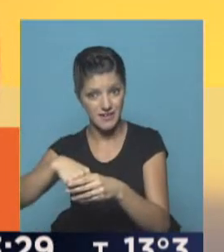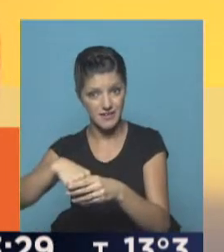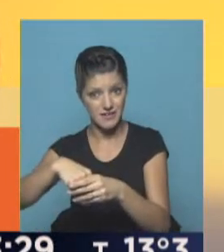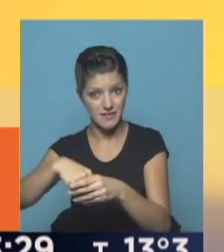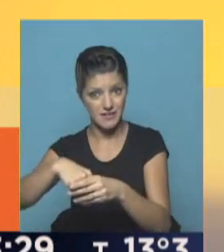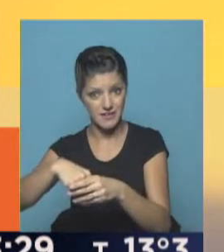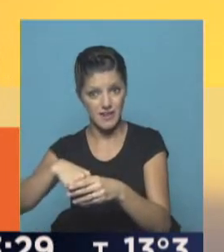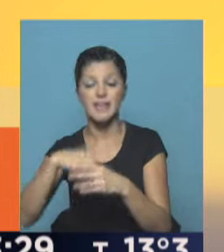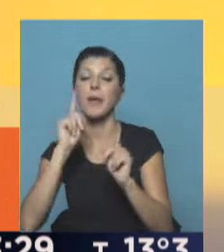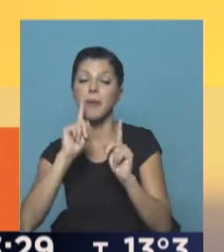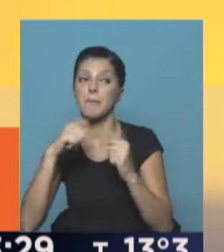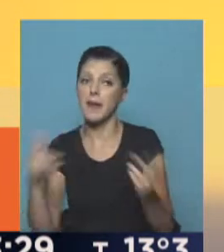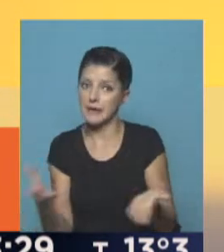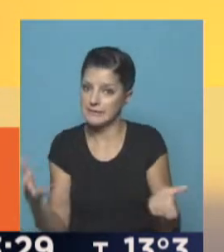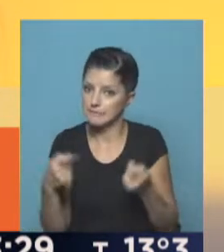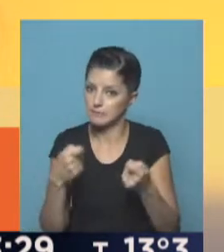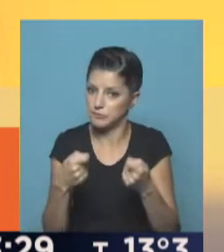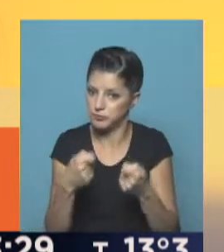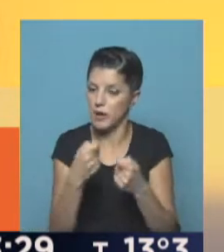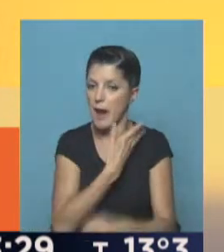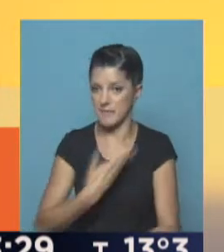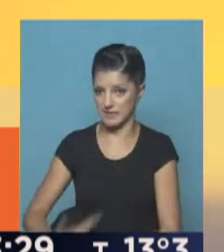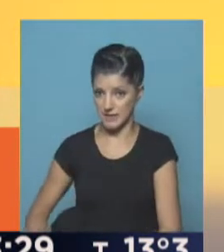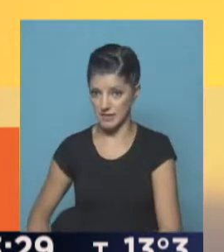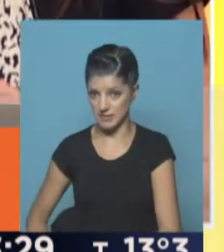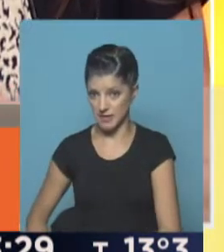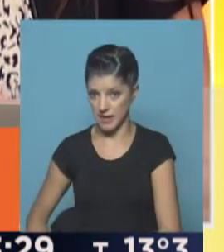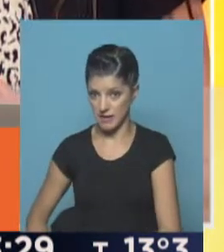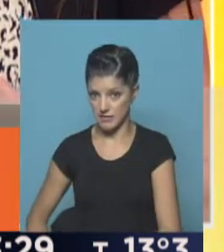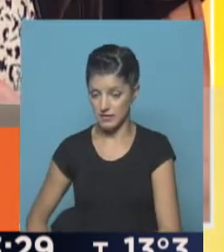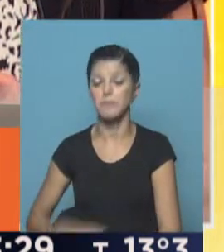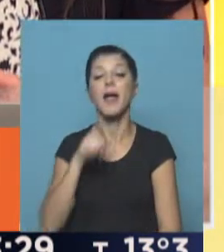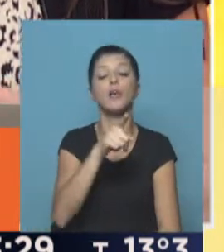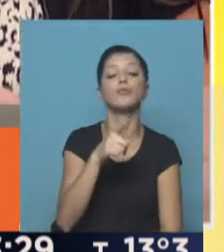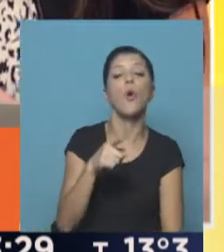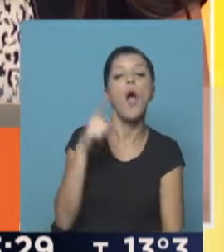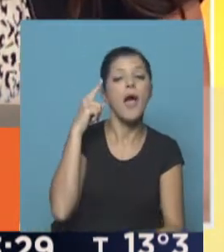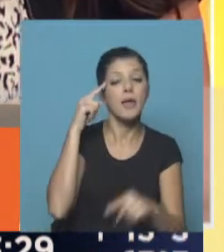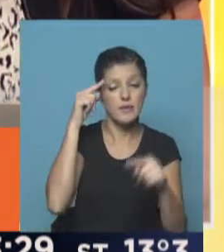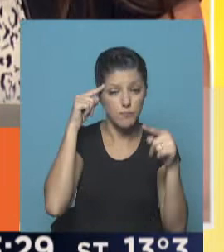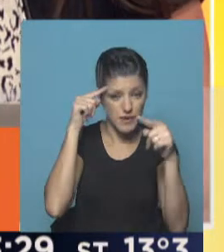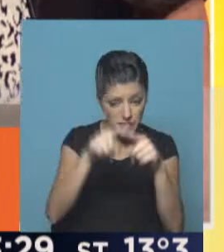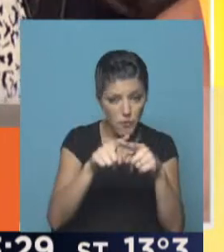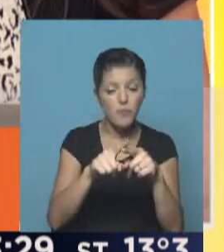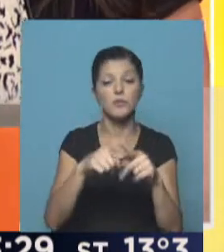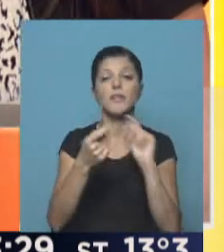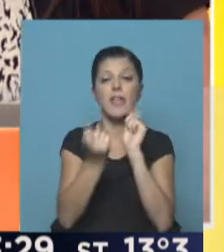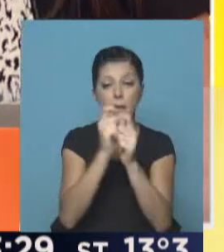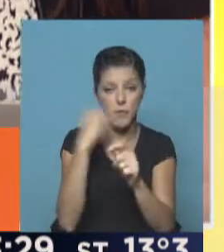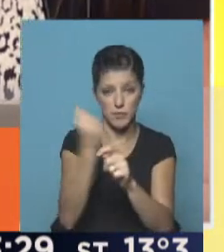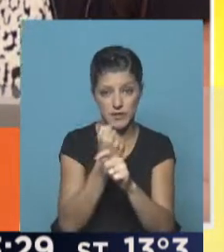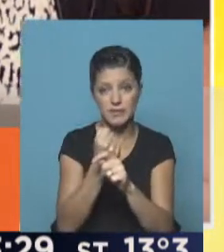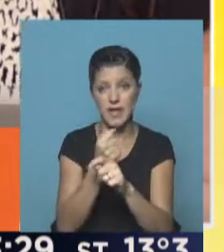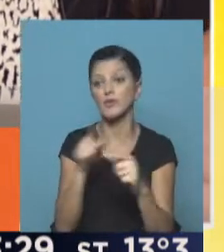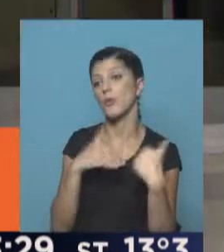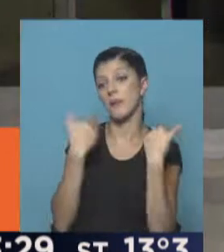menos tiempo a Macron para que las grandes reformas que está planeando sean verdaderamente en beneficio de un pueblo ansioso. Hay que